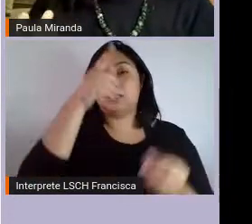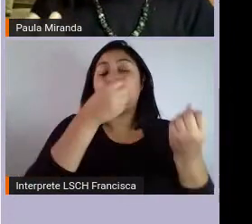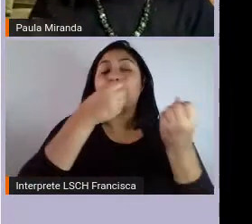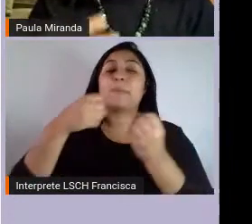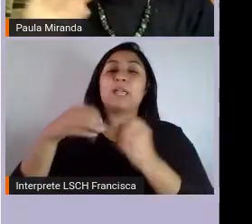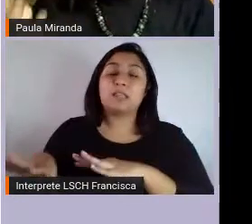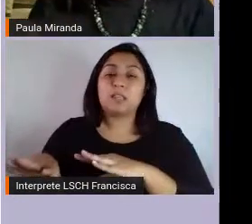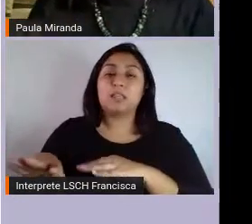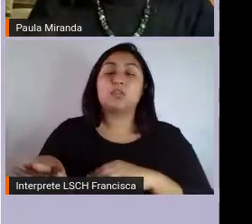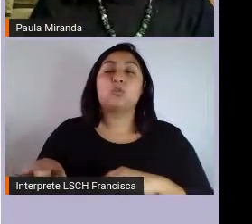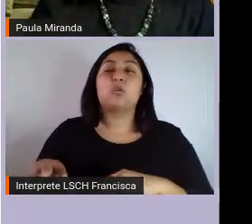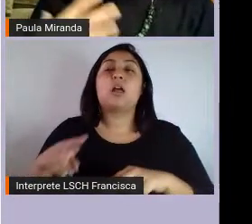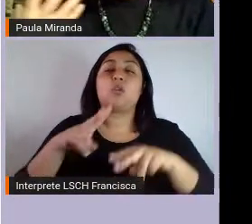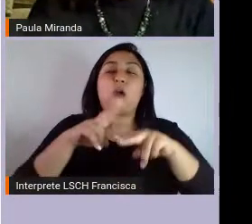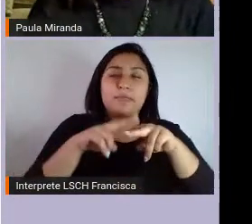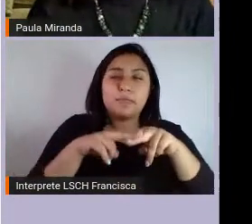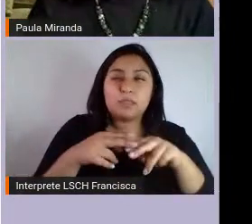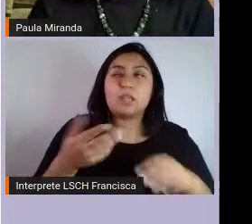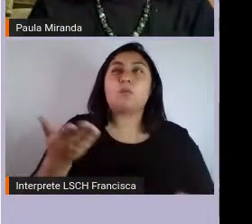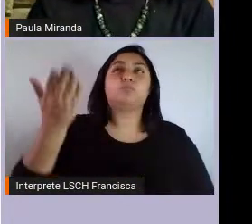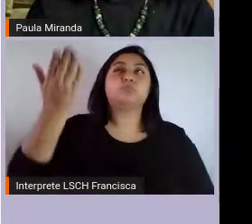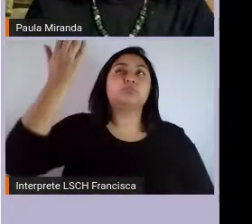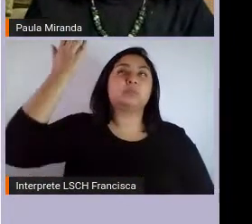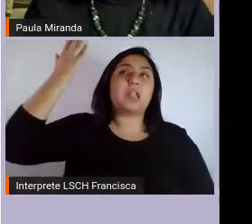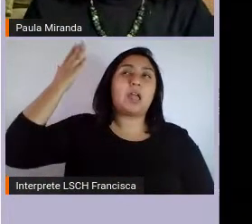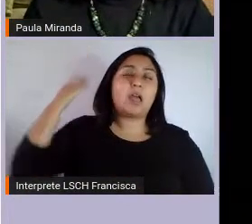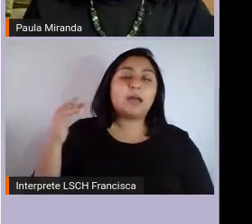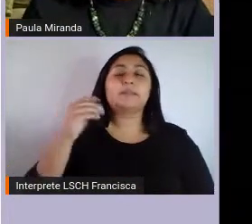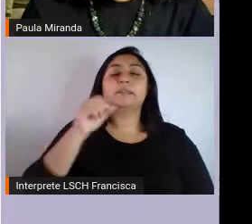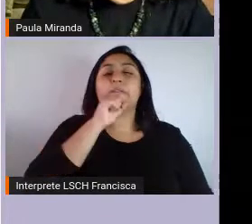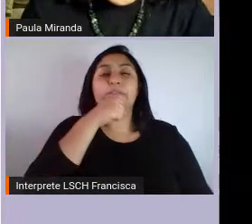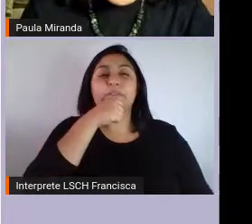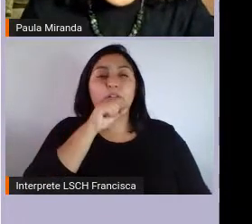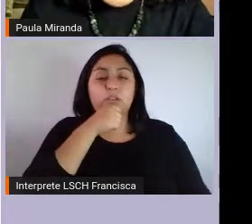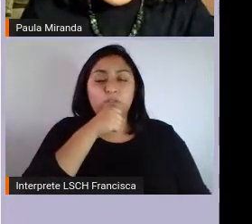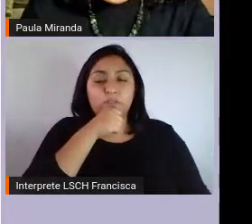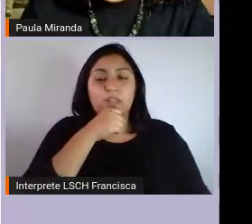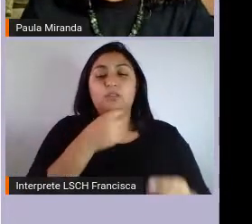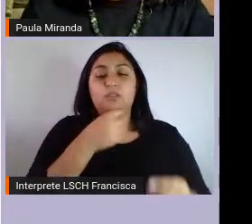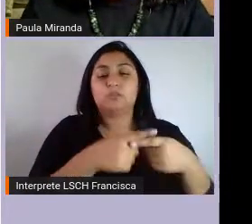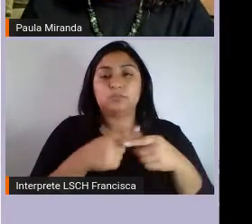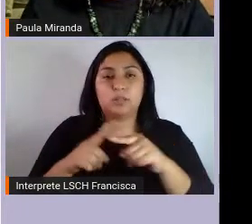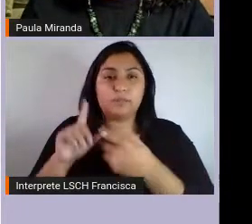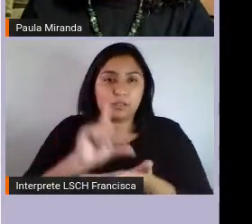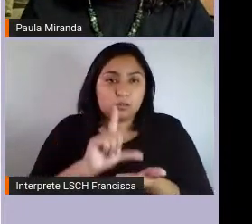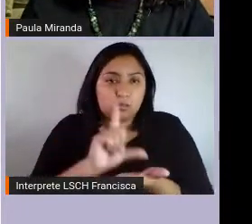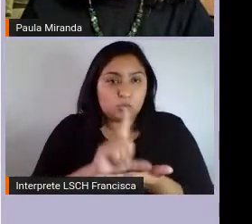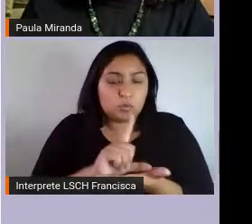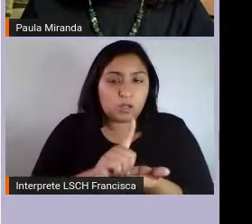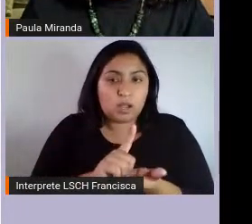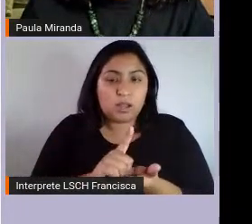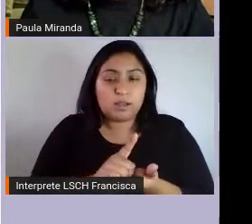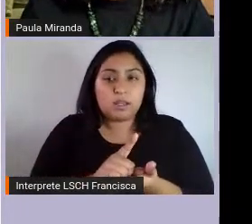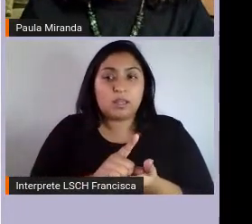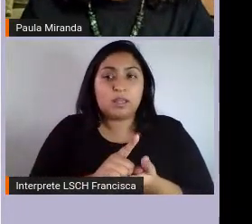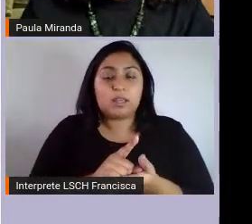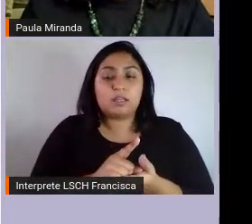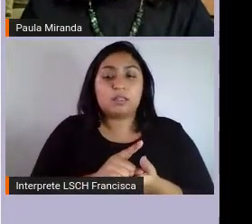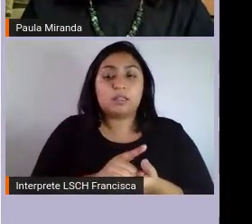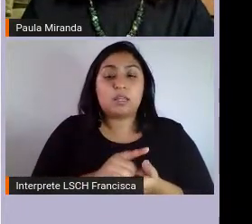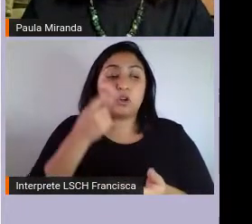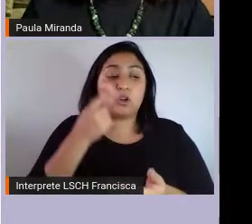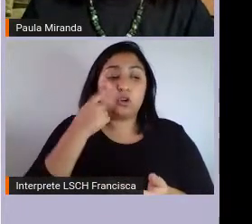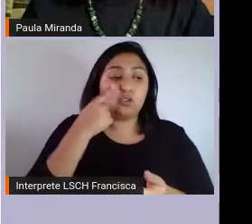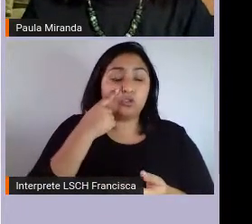más antiguas, más tradicionales, más de los viejitos, de los distintos lugares por donde ella recorre y recopila este canto